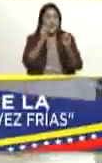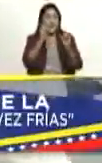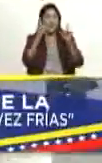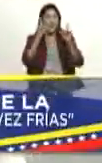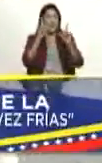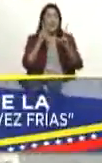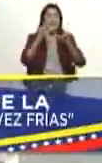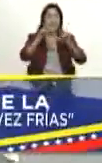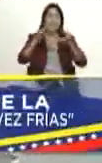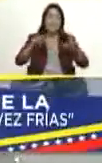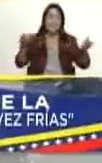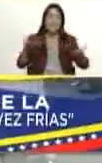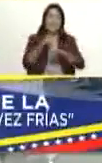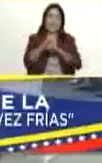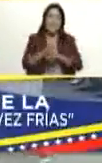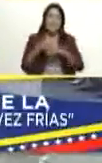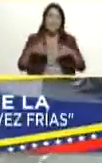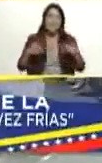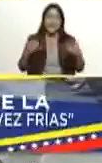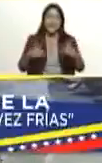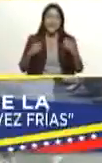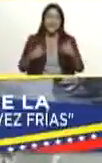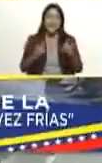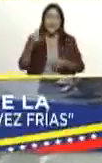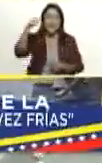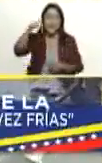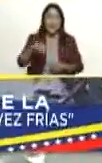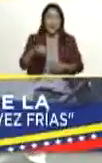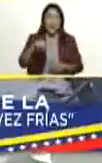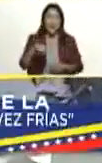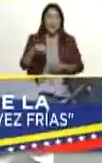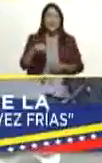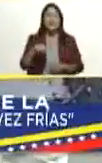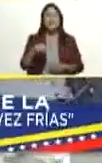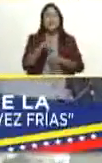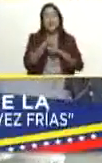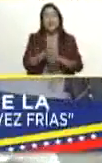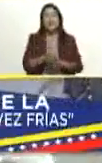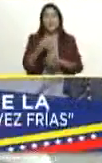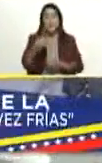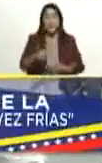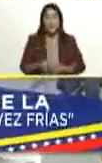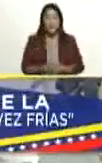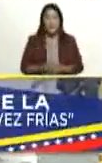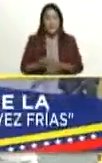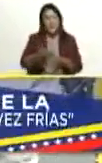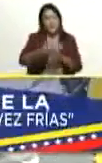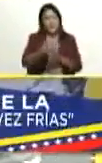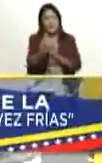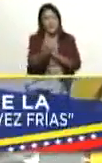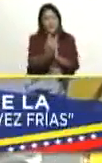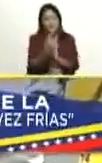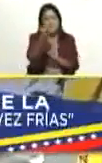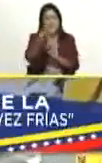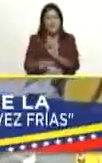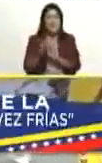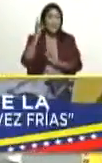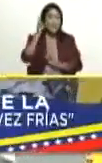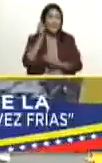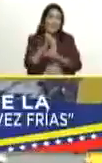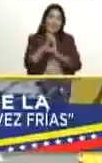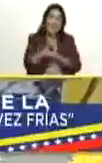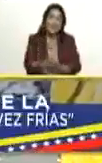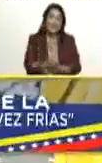la alegría de los graduandos el día de hoy, los nuevos profesionales de la salud. Allí comparte con una de las graduandas